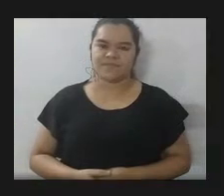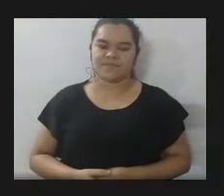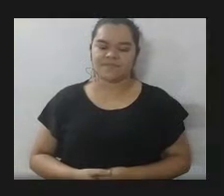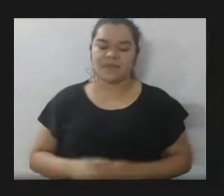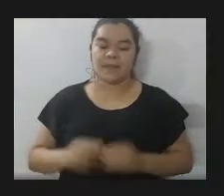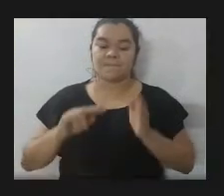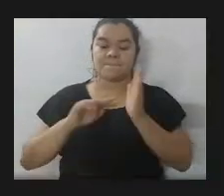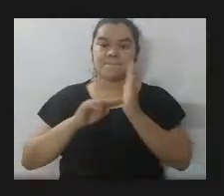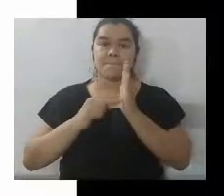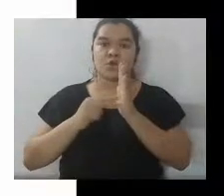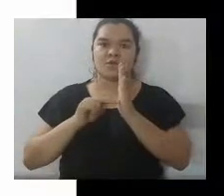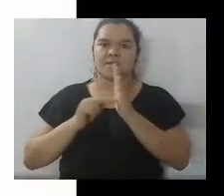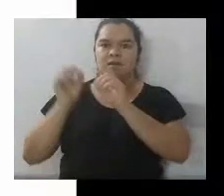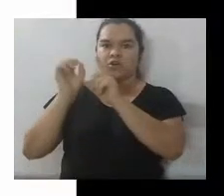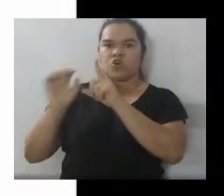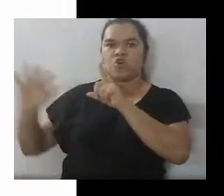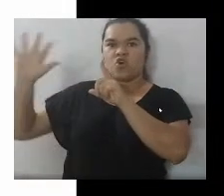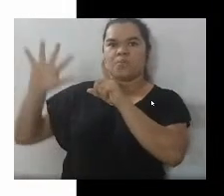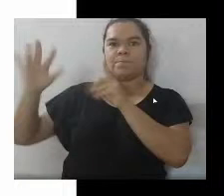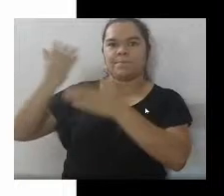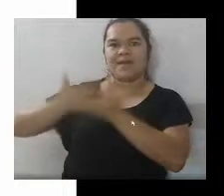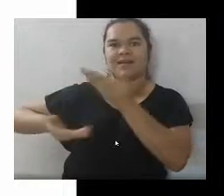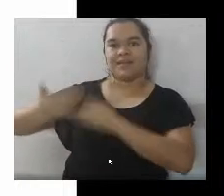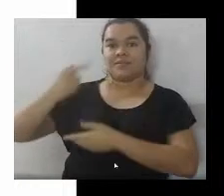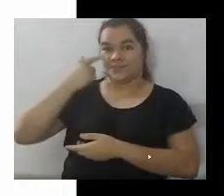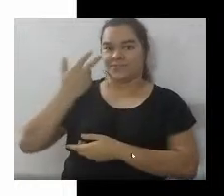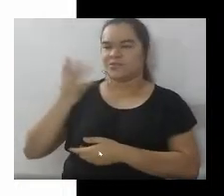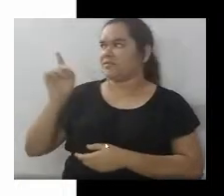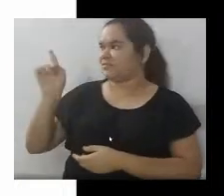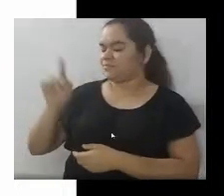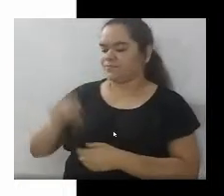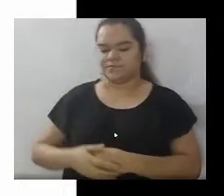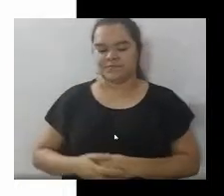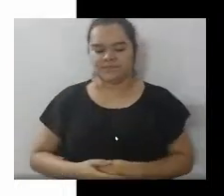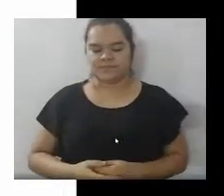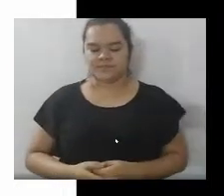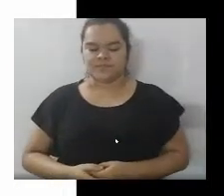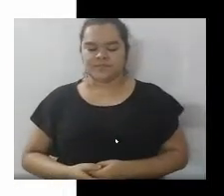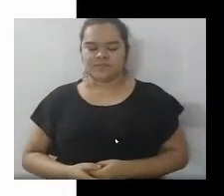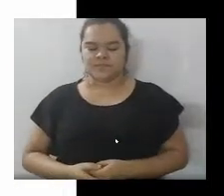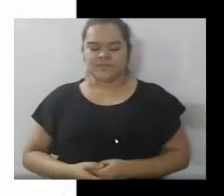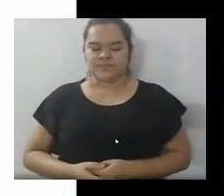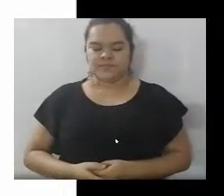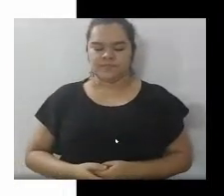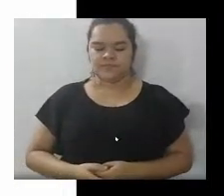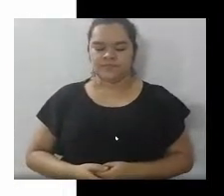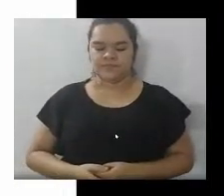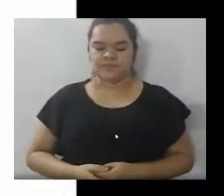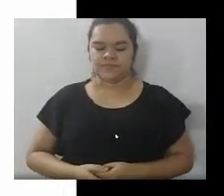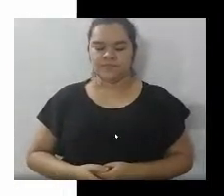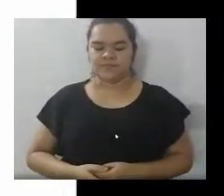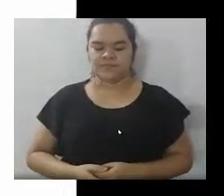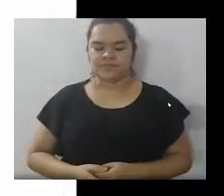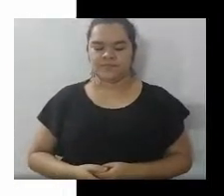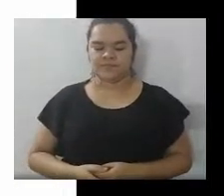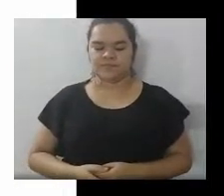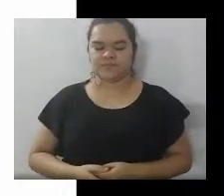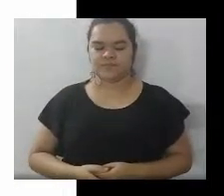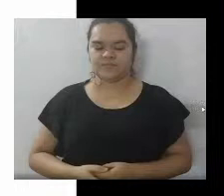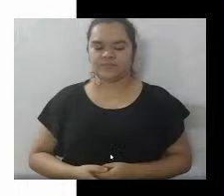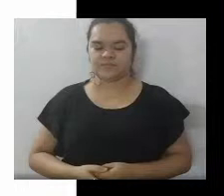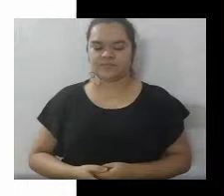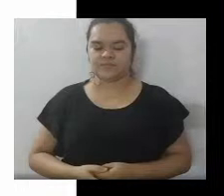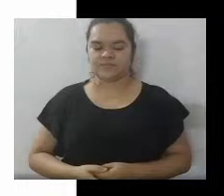Abajo de todo, ahí está. ¿Está? Súper, sí, se ve bien, gracias. Perfecto. Bueno.